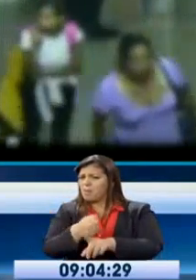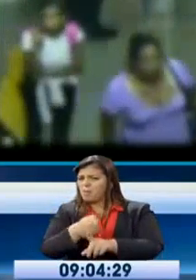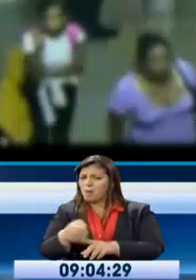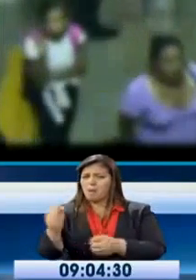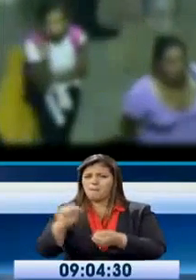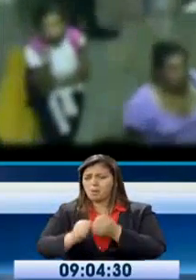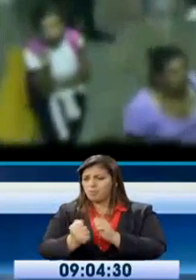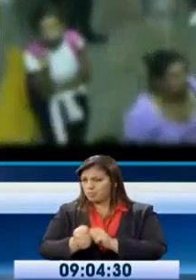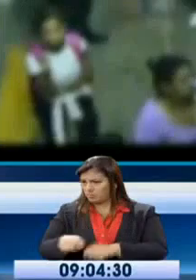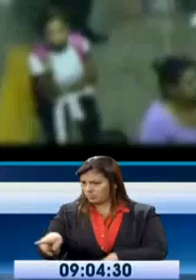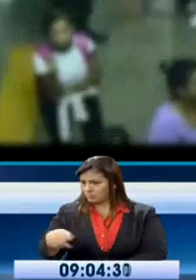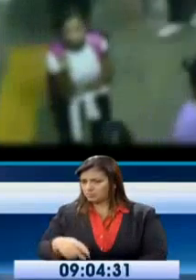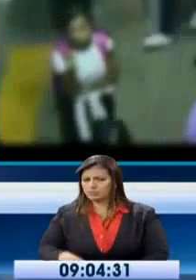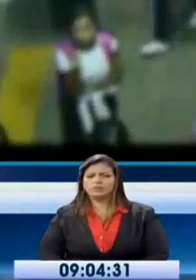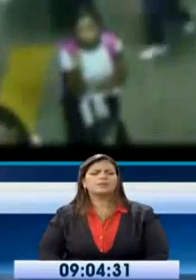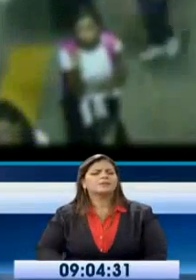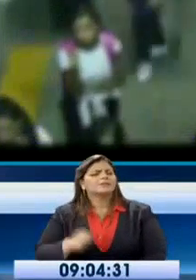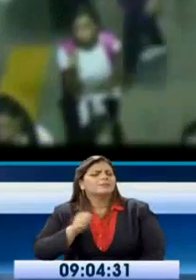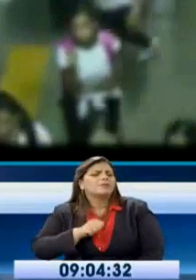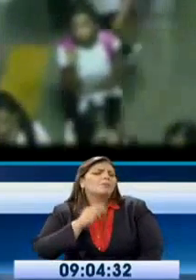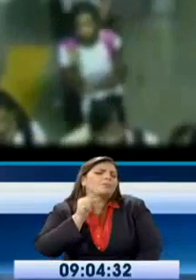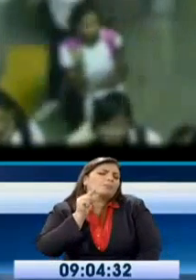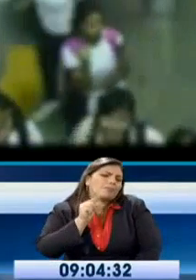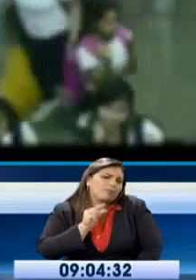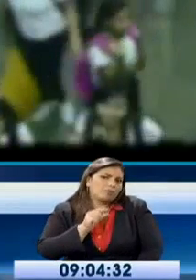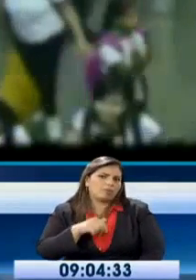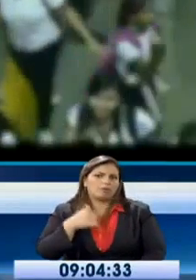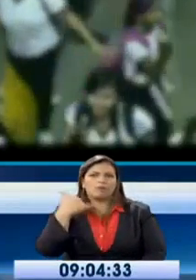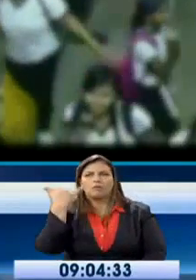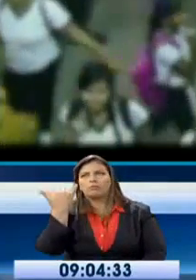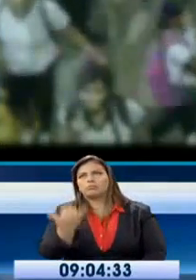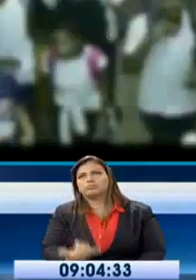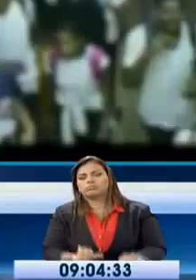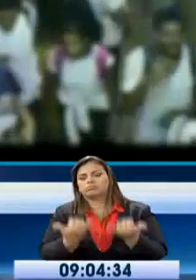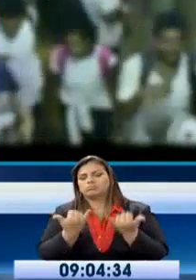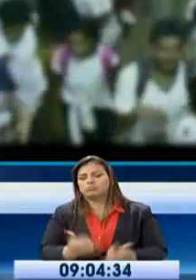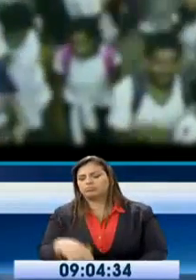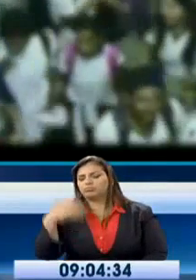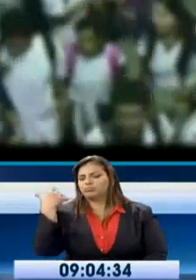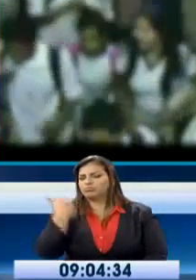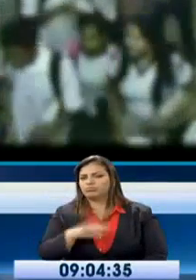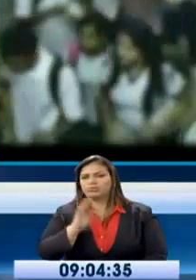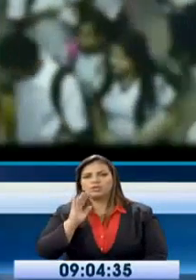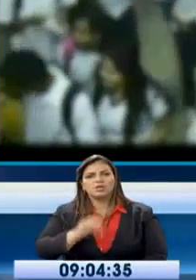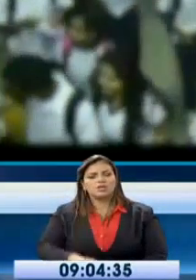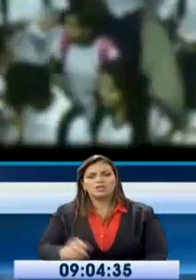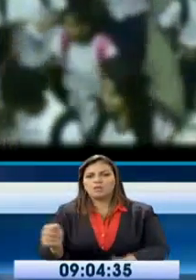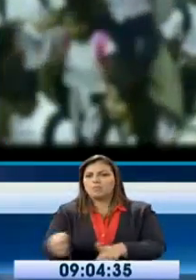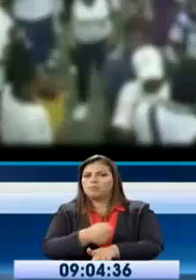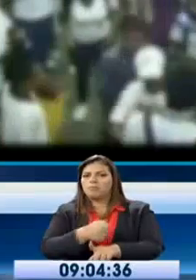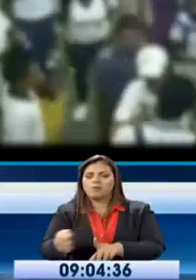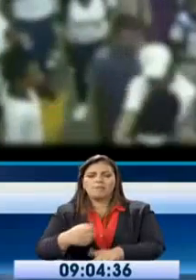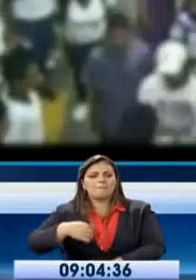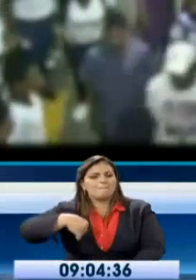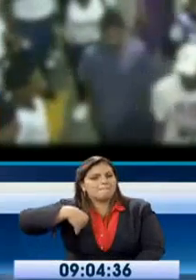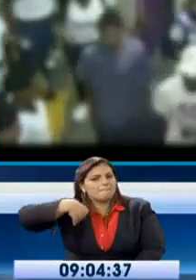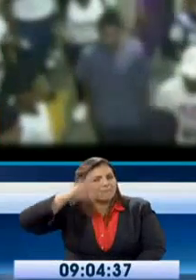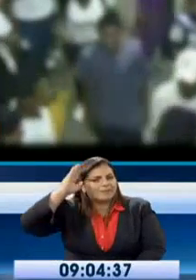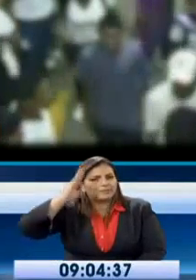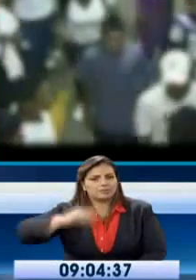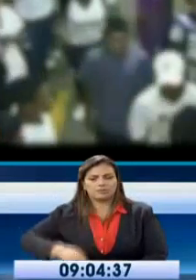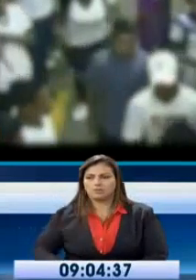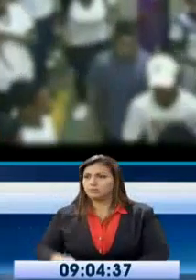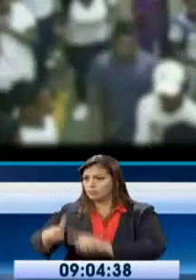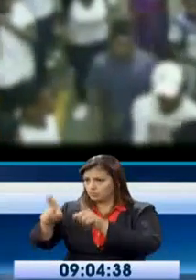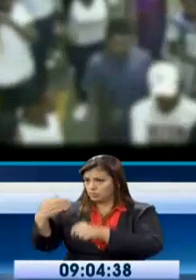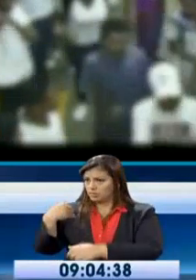Sí, pero no en la proporción de ahora. ¿Ya? Ahora son más violentos. Oiga, ¿y usted como padre? Bueno, usted tiene